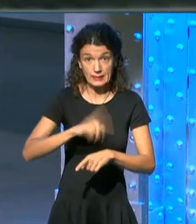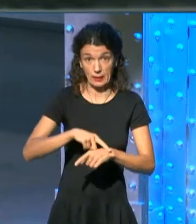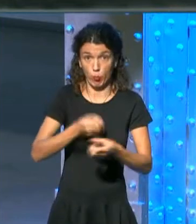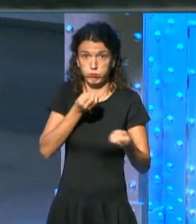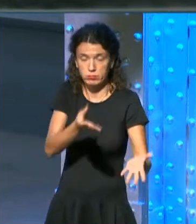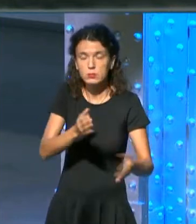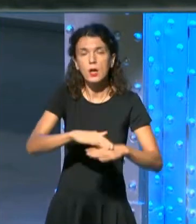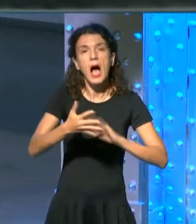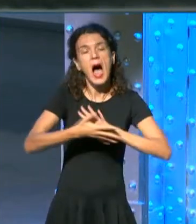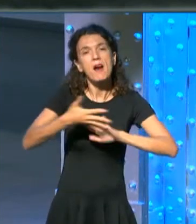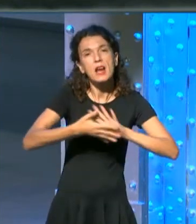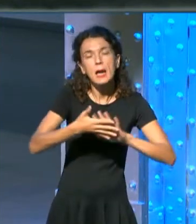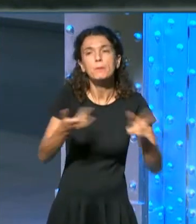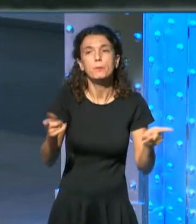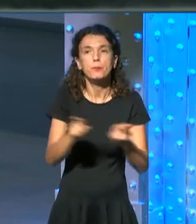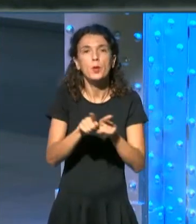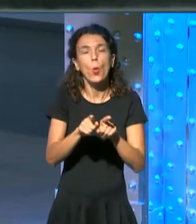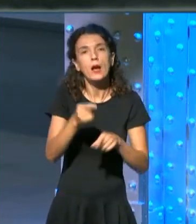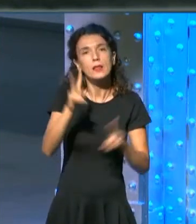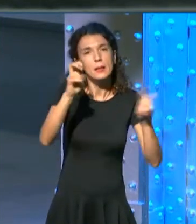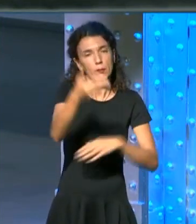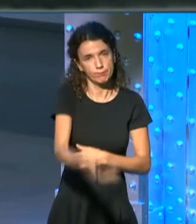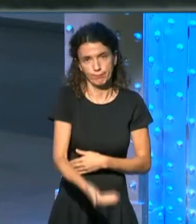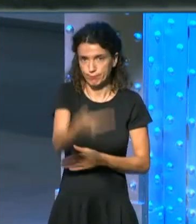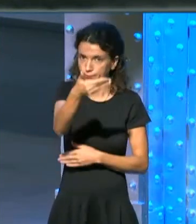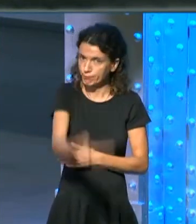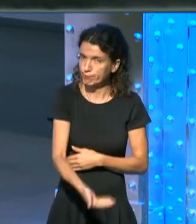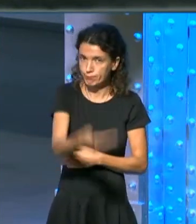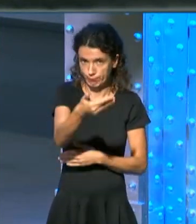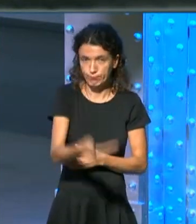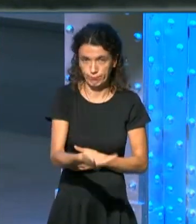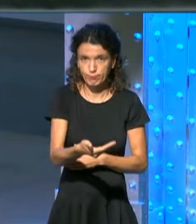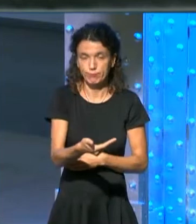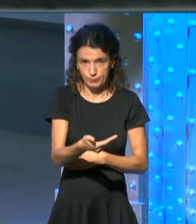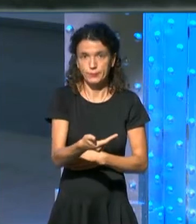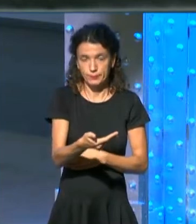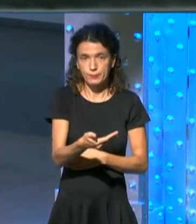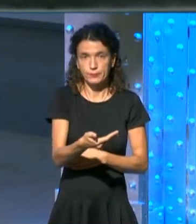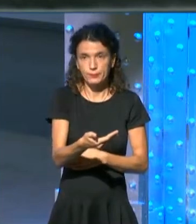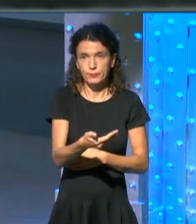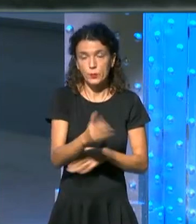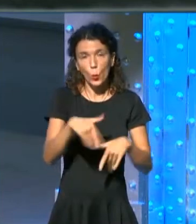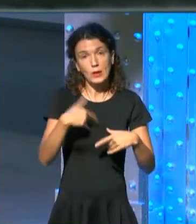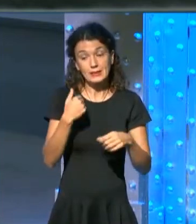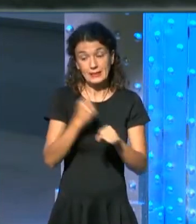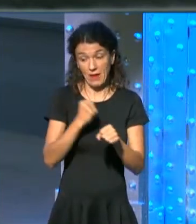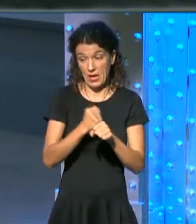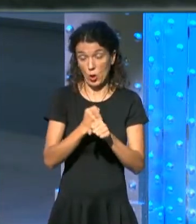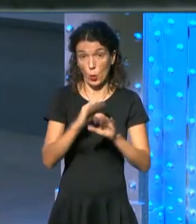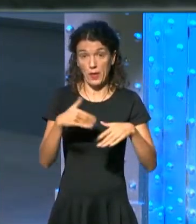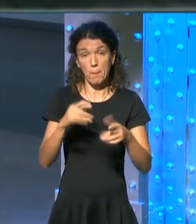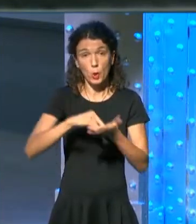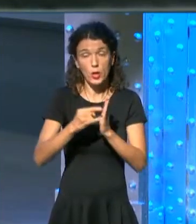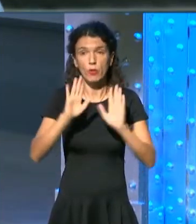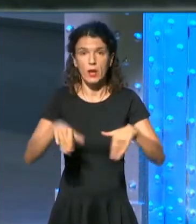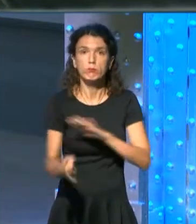para hablar de un tema que consideramos muy relevante, muy importante en esta labor de sacar adelante un